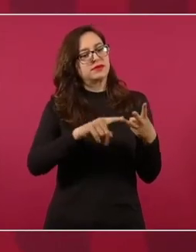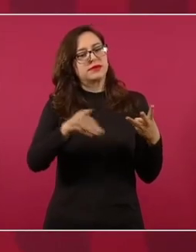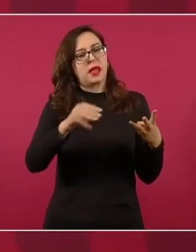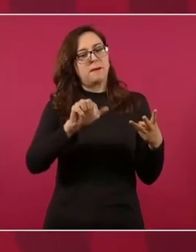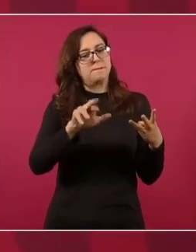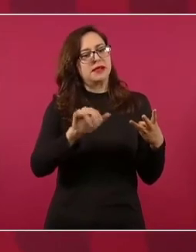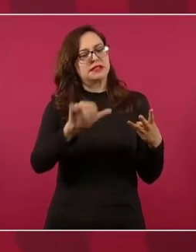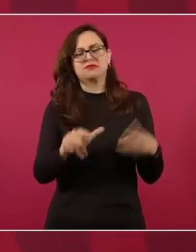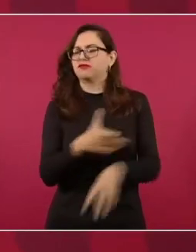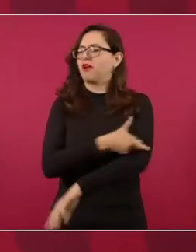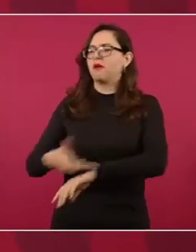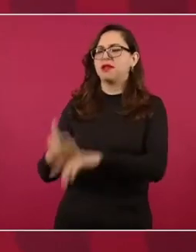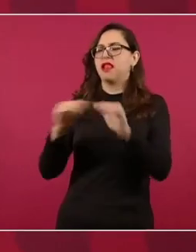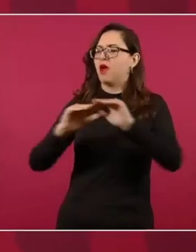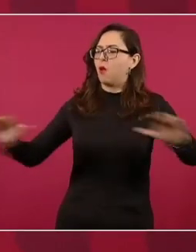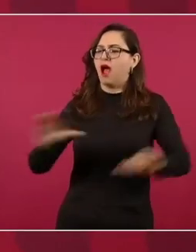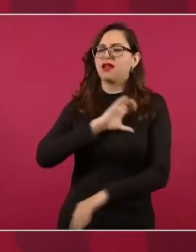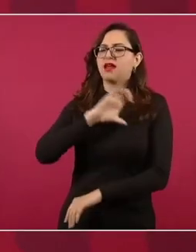igual. Sí.